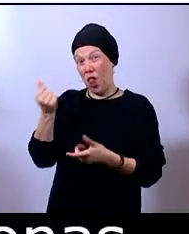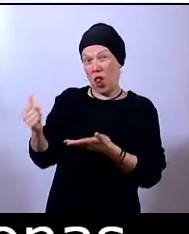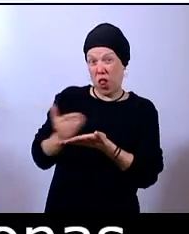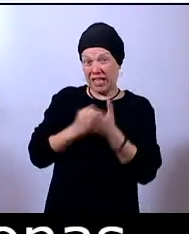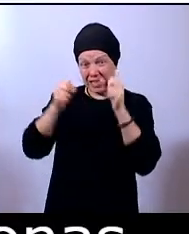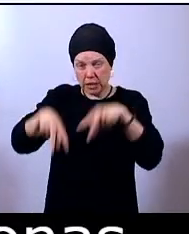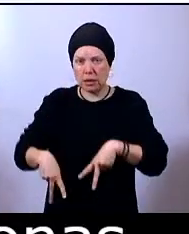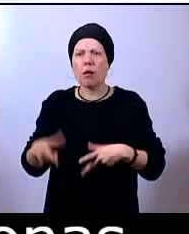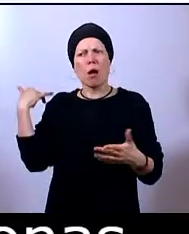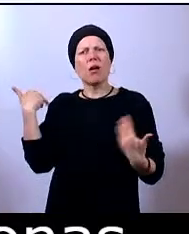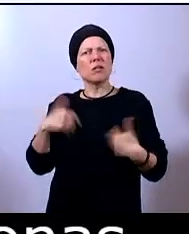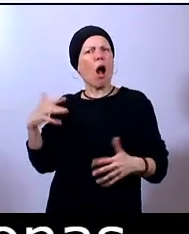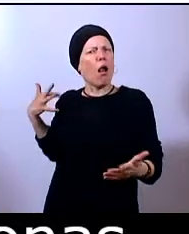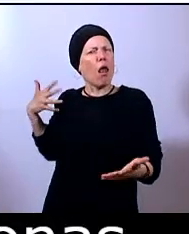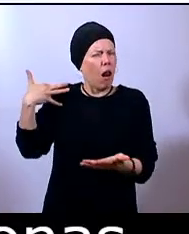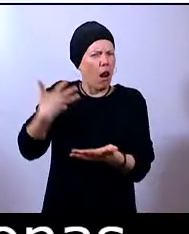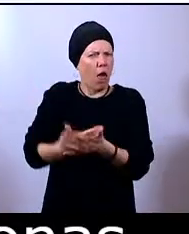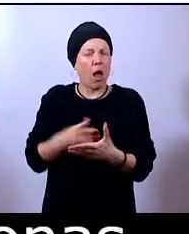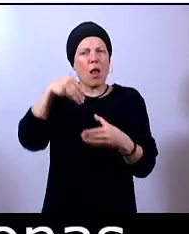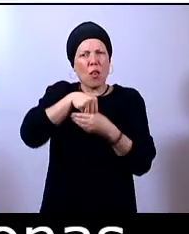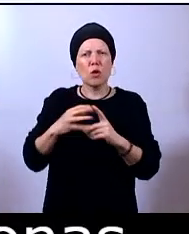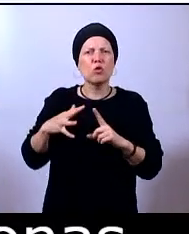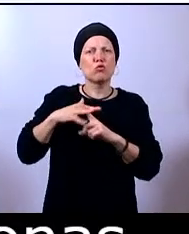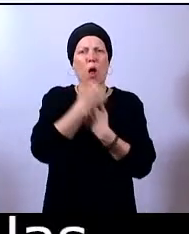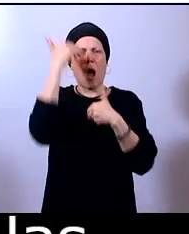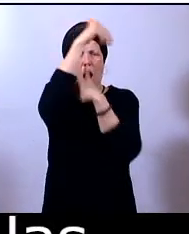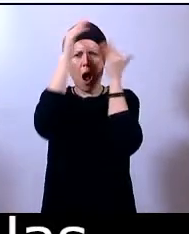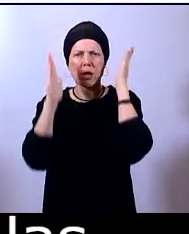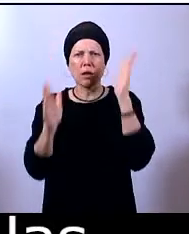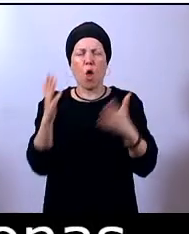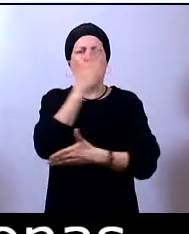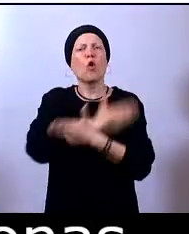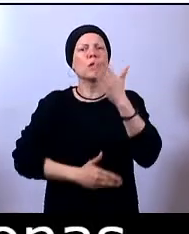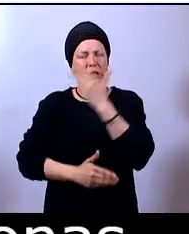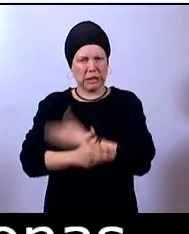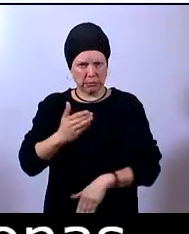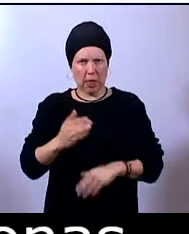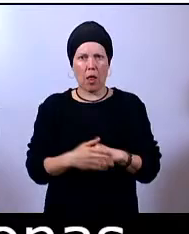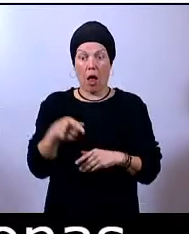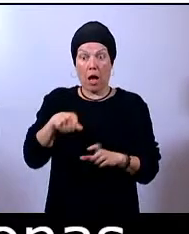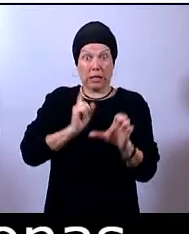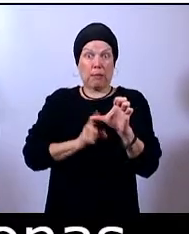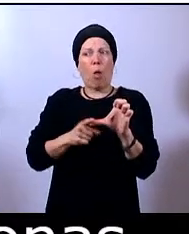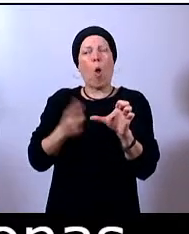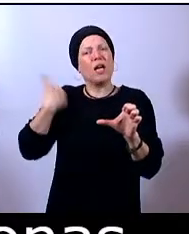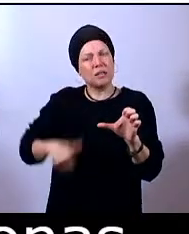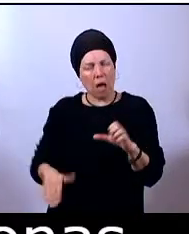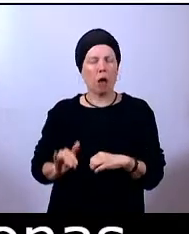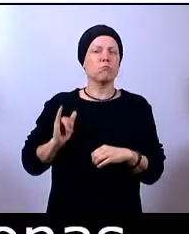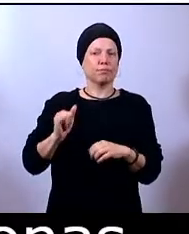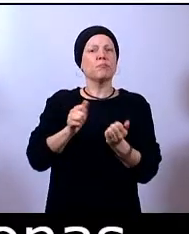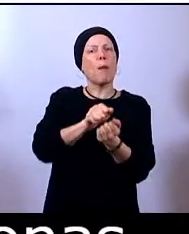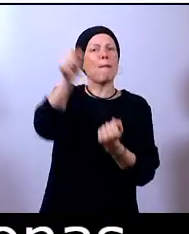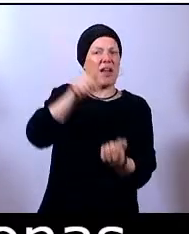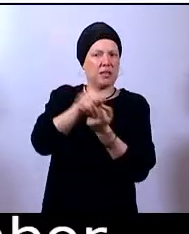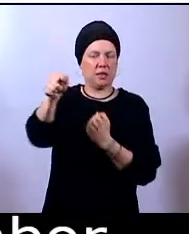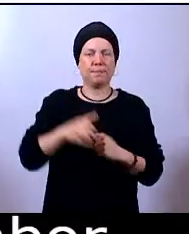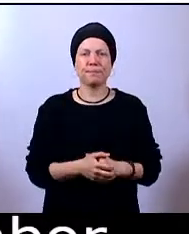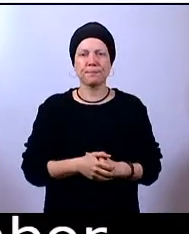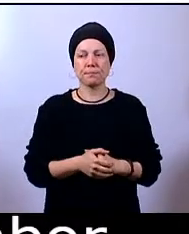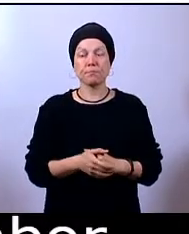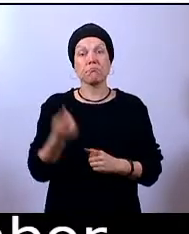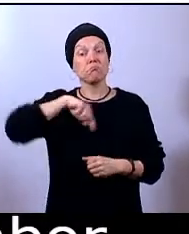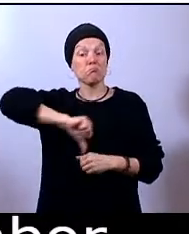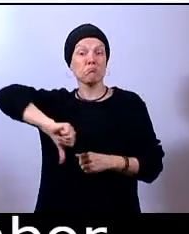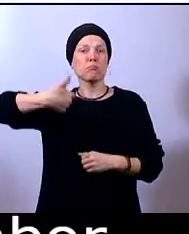venían desarrollando dicha labor dentro del marco de atención a la discapacidad en Extremadura, el MADEX. Hemos